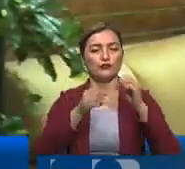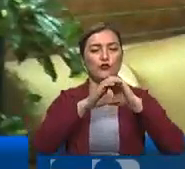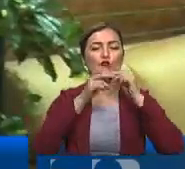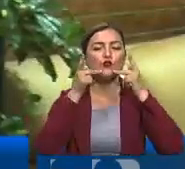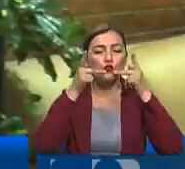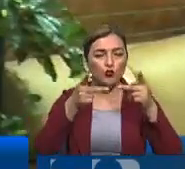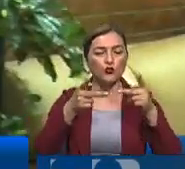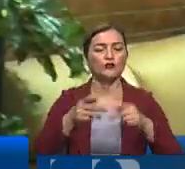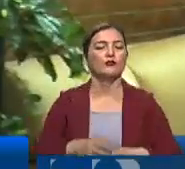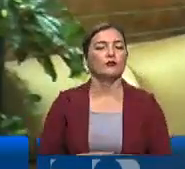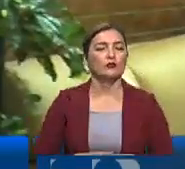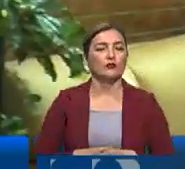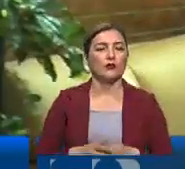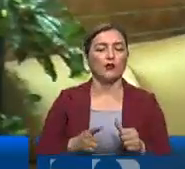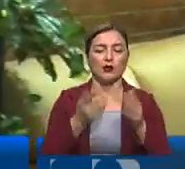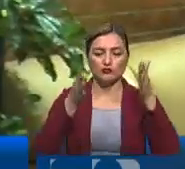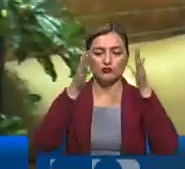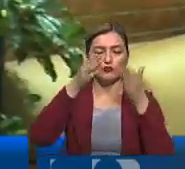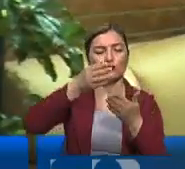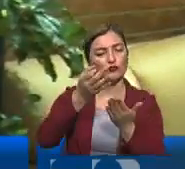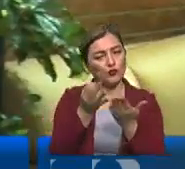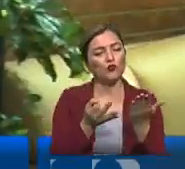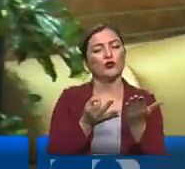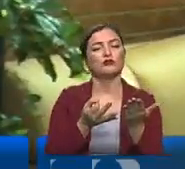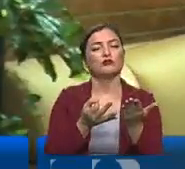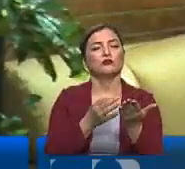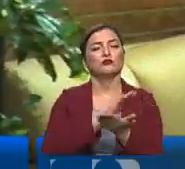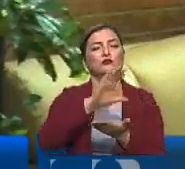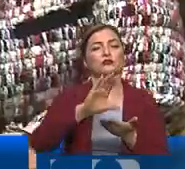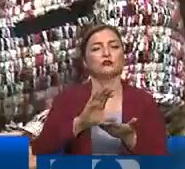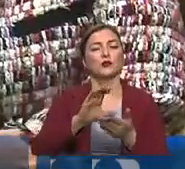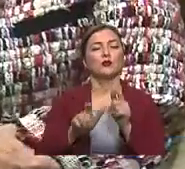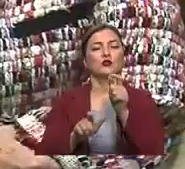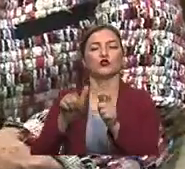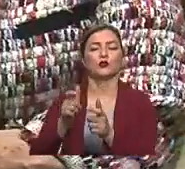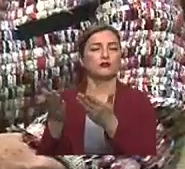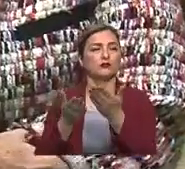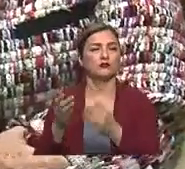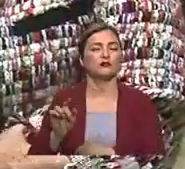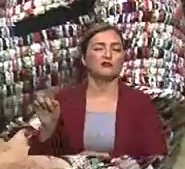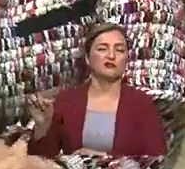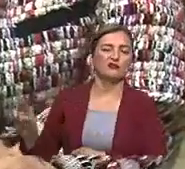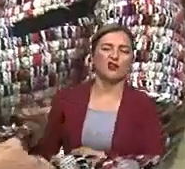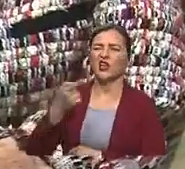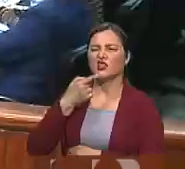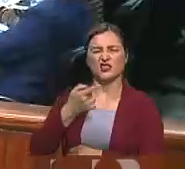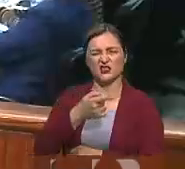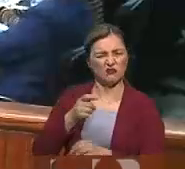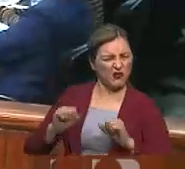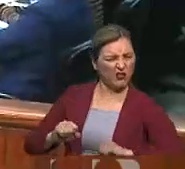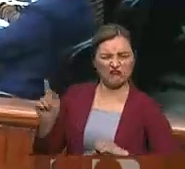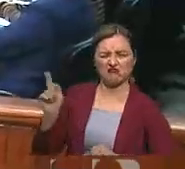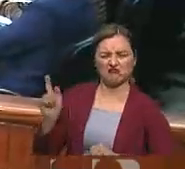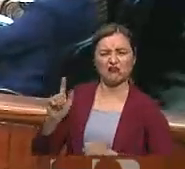público, que priorice el presupuesto y lo destine al servicio de la gente. Para el edil Luis Elena Coloma, esto no es viable, ya